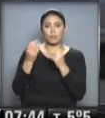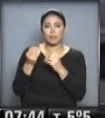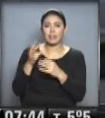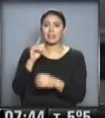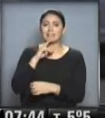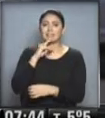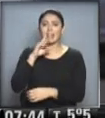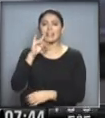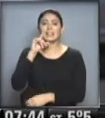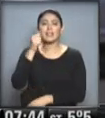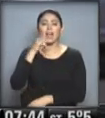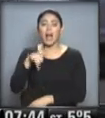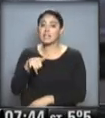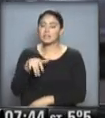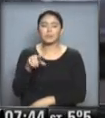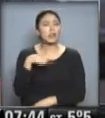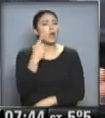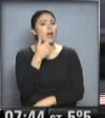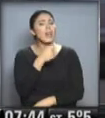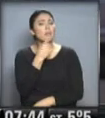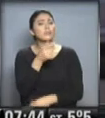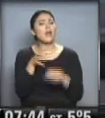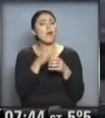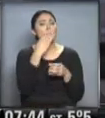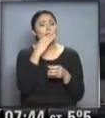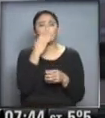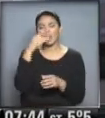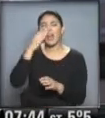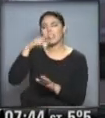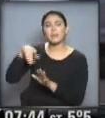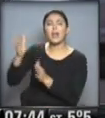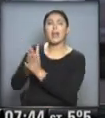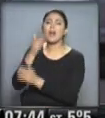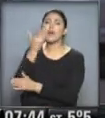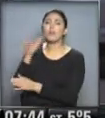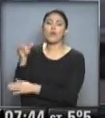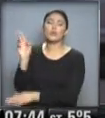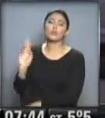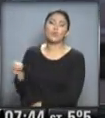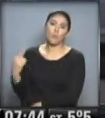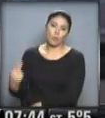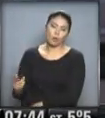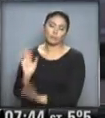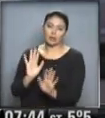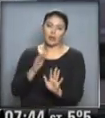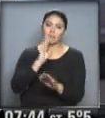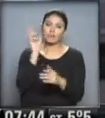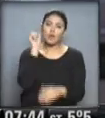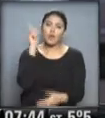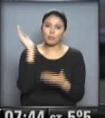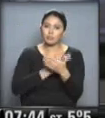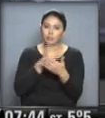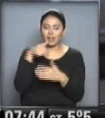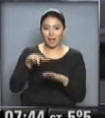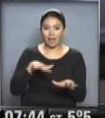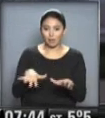Ramón Díaz. En este segundo, Boca, sí, vamos a estar hablando con Rulo, pero no se meta con Rulo, que no es el momento. Vamos a repasar todos los goles, le parece bien